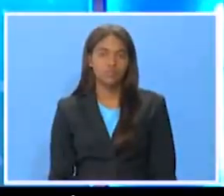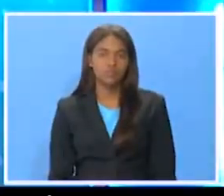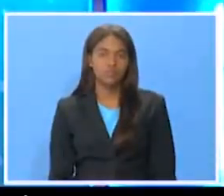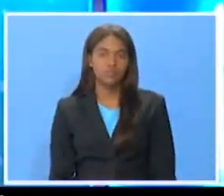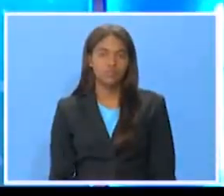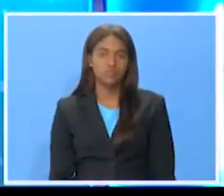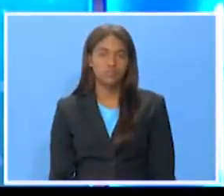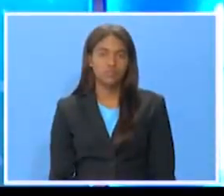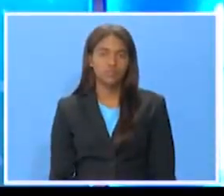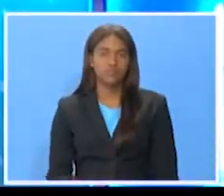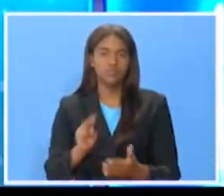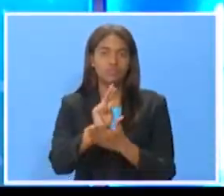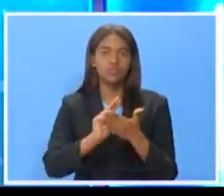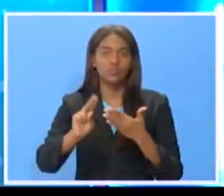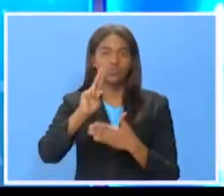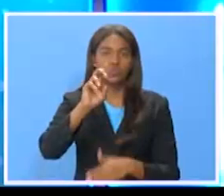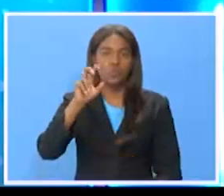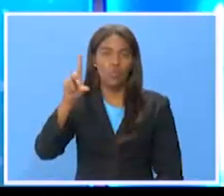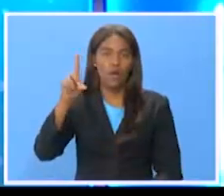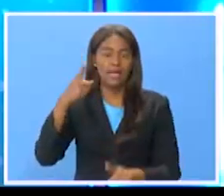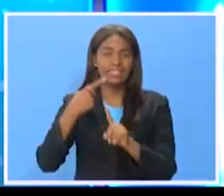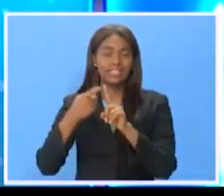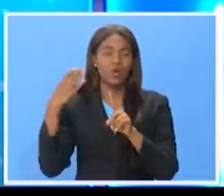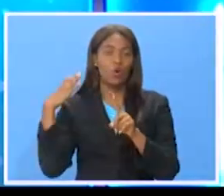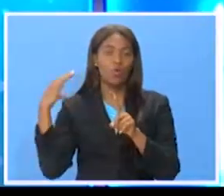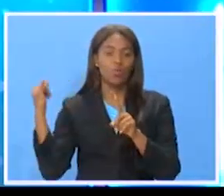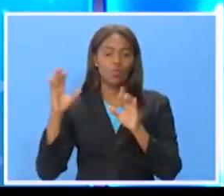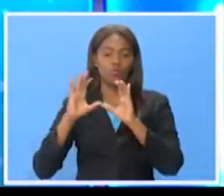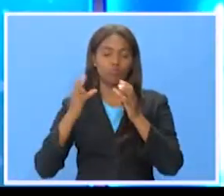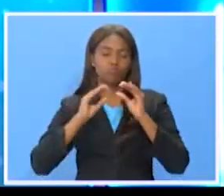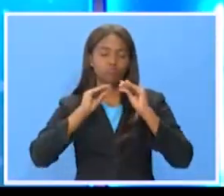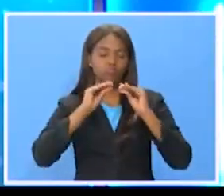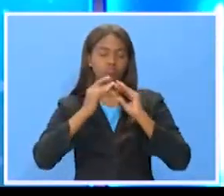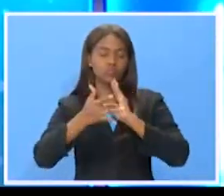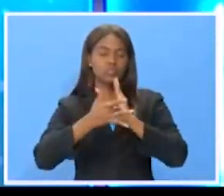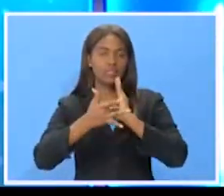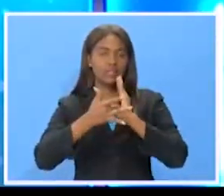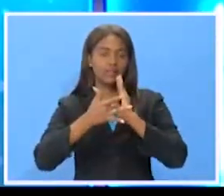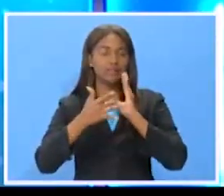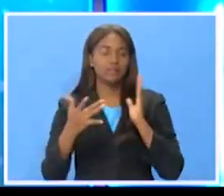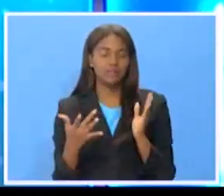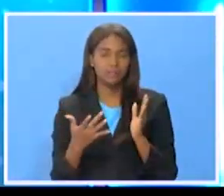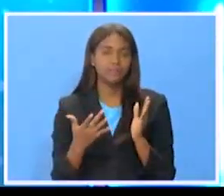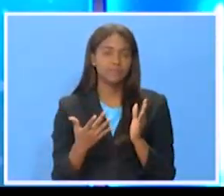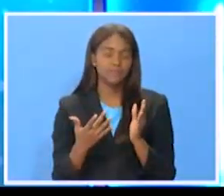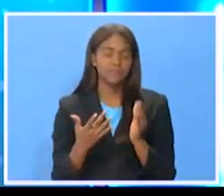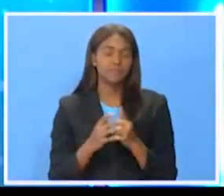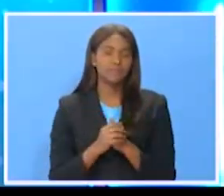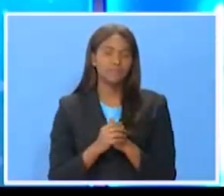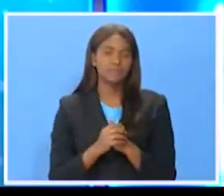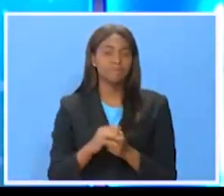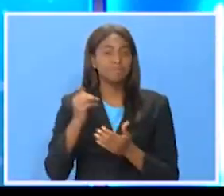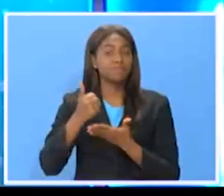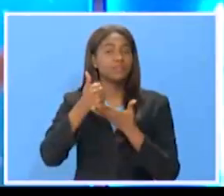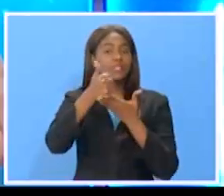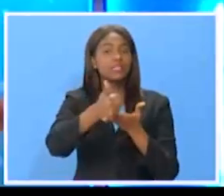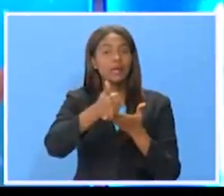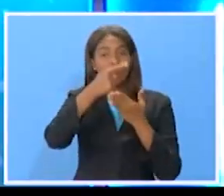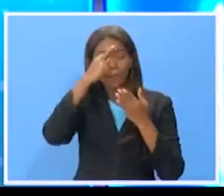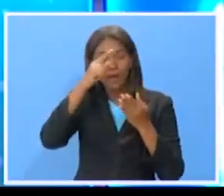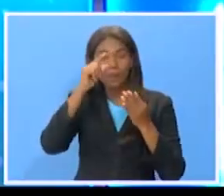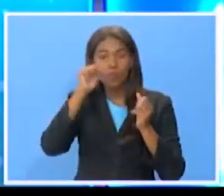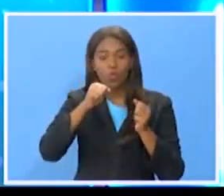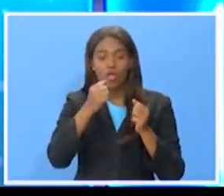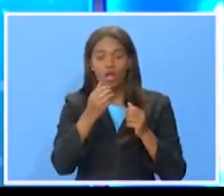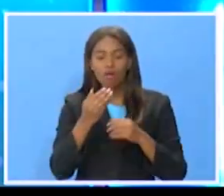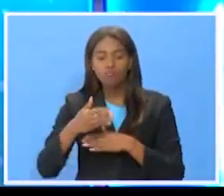Señores, si la UAS de Cotuí pues imparte un curso taller técnico práctico que pues serviría para criar